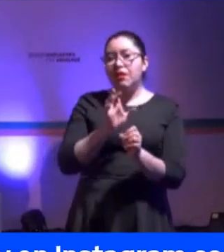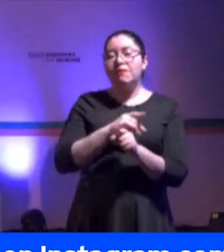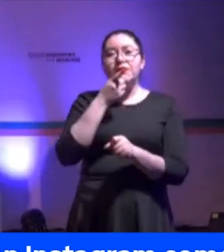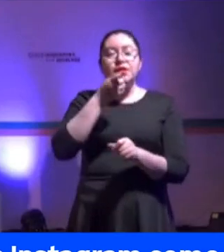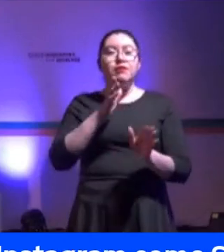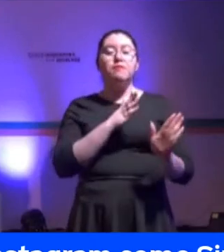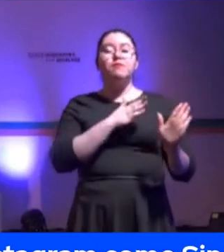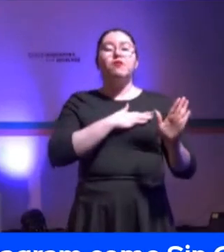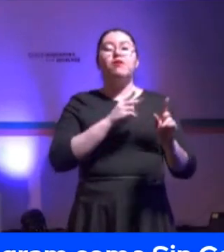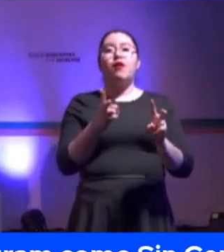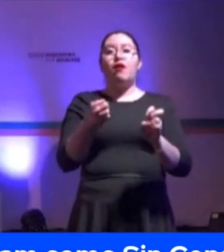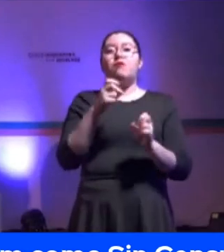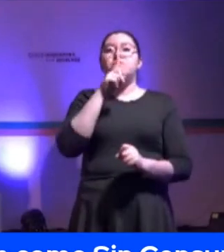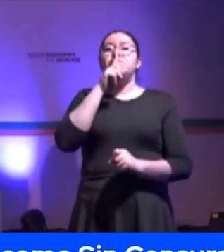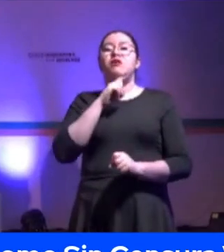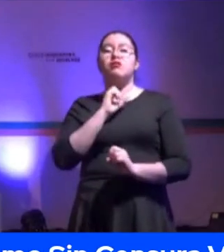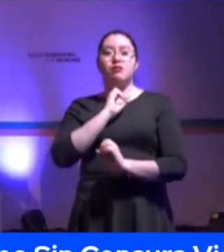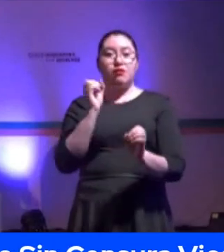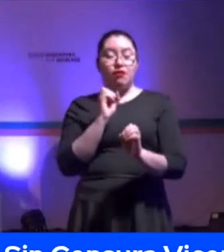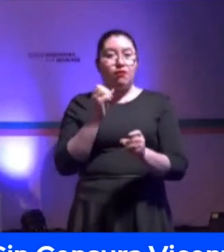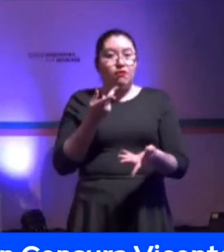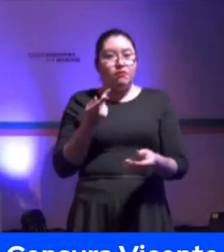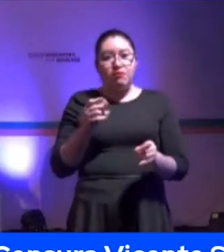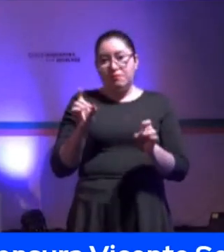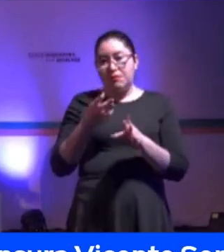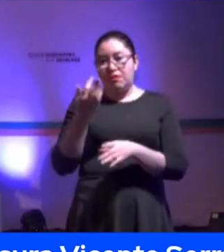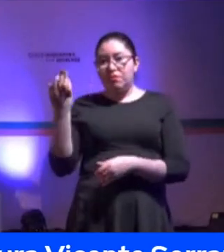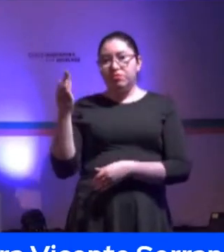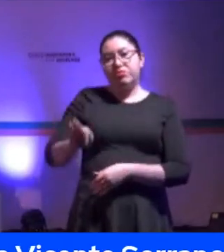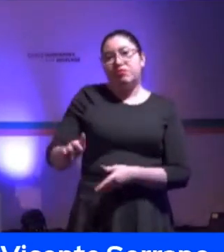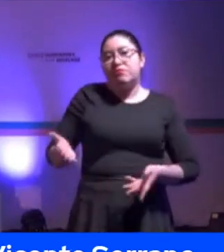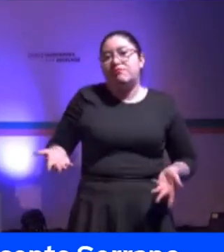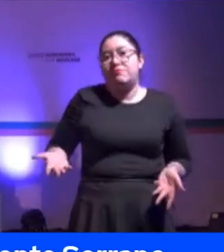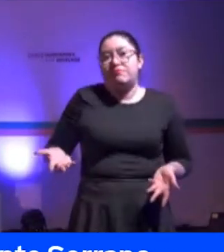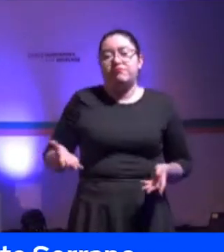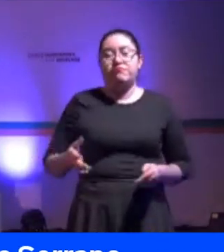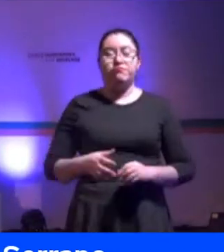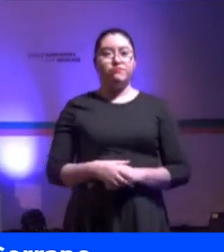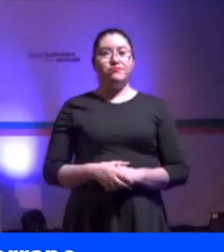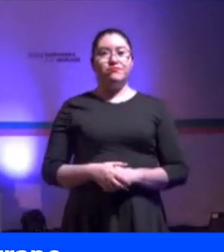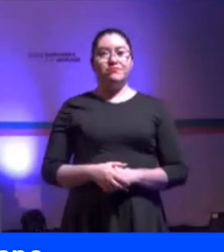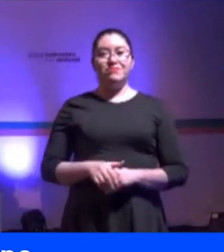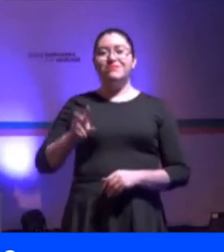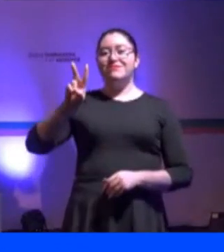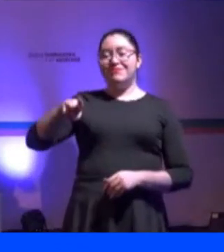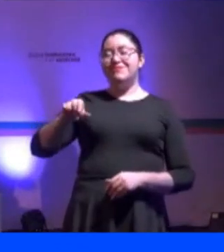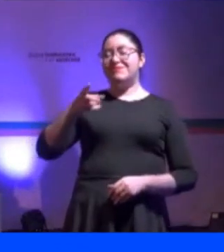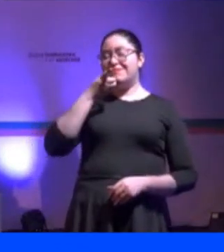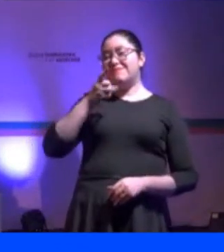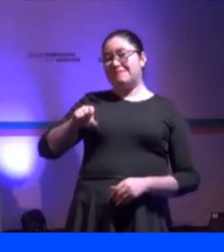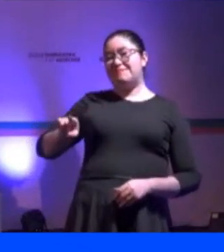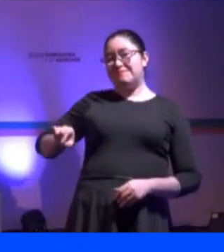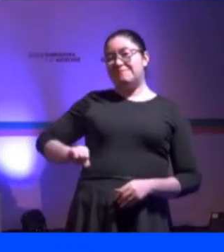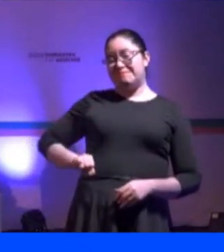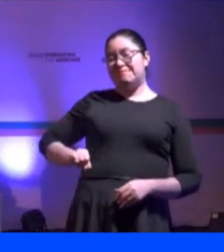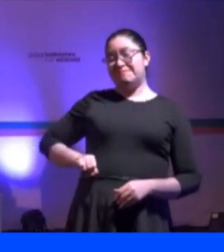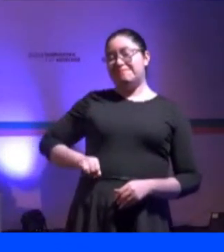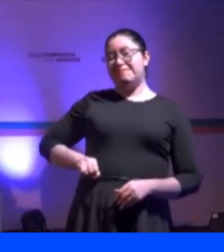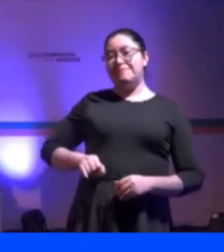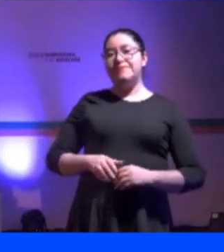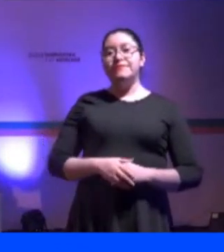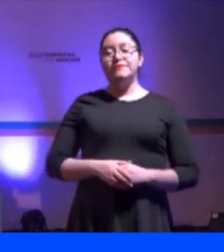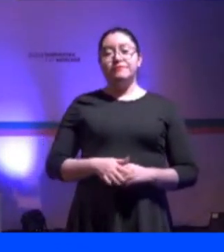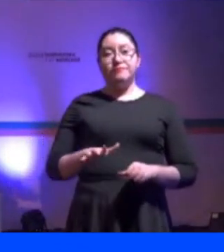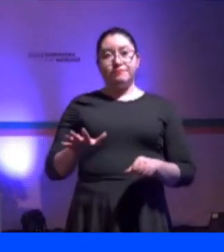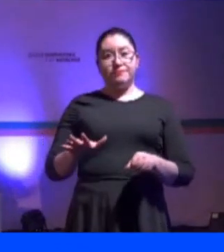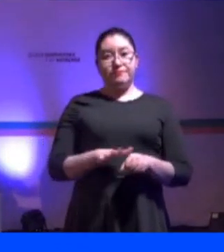robar, no mentir y no traicionar al pueblo, ¿no? Claro, pues mira, es bien interesante lo que dices, porque